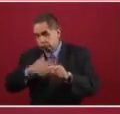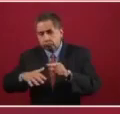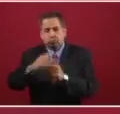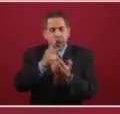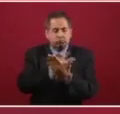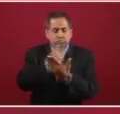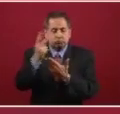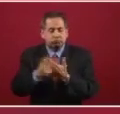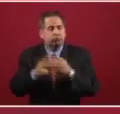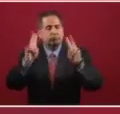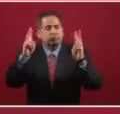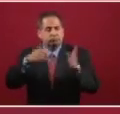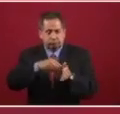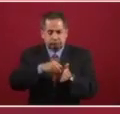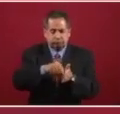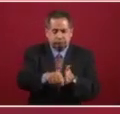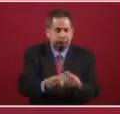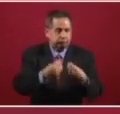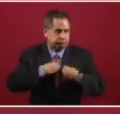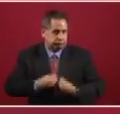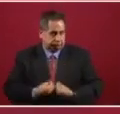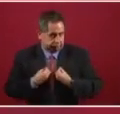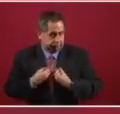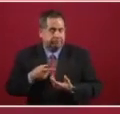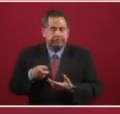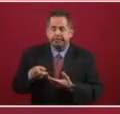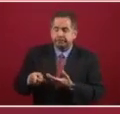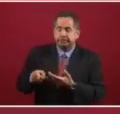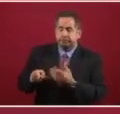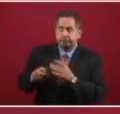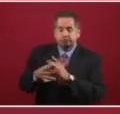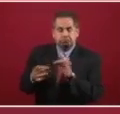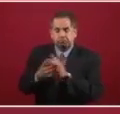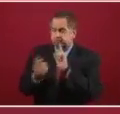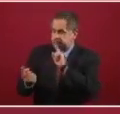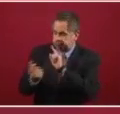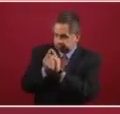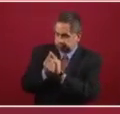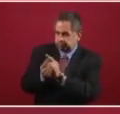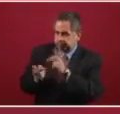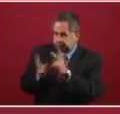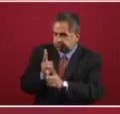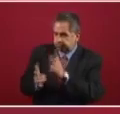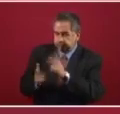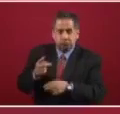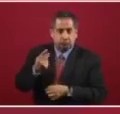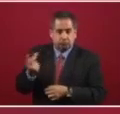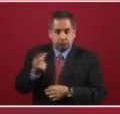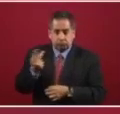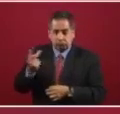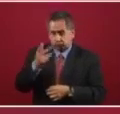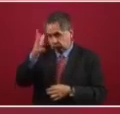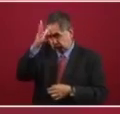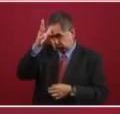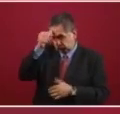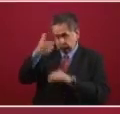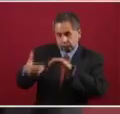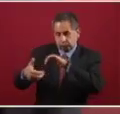programa Sembrando Vida y vamos a llegar a un acuerdo de